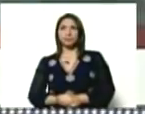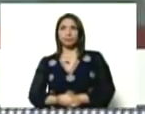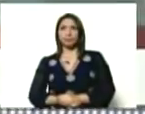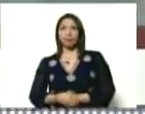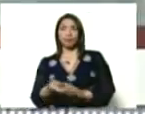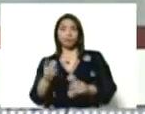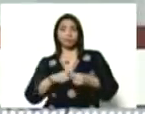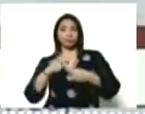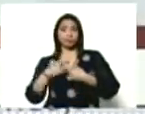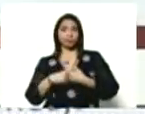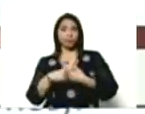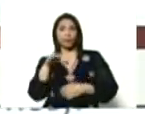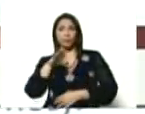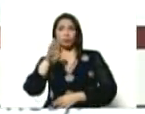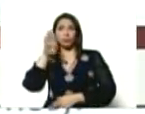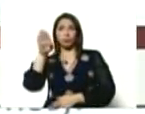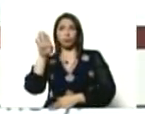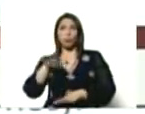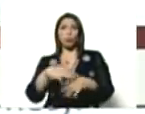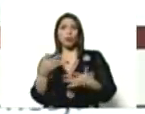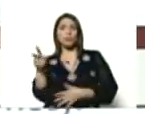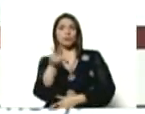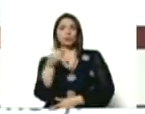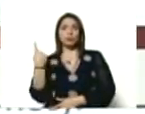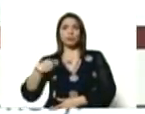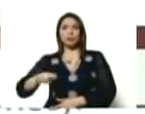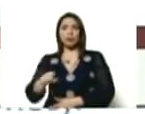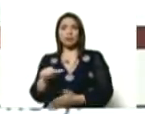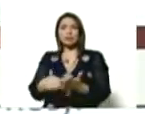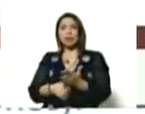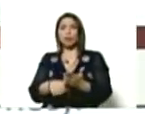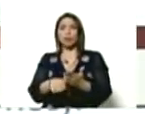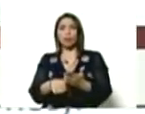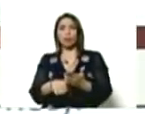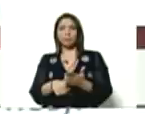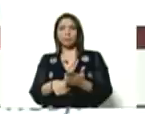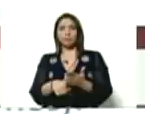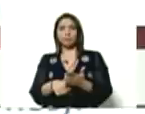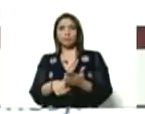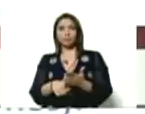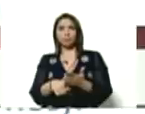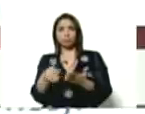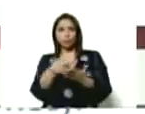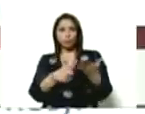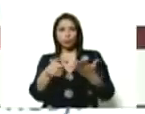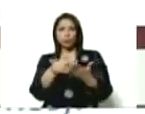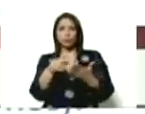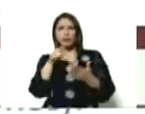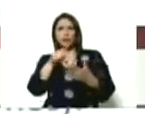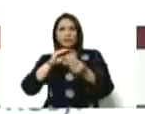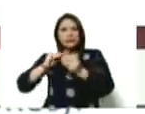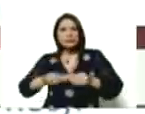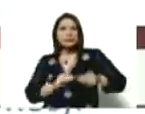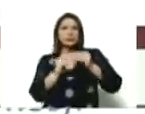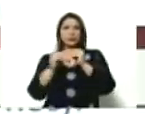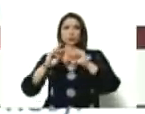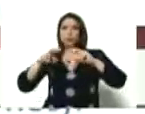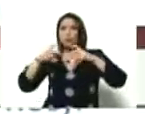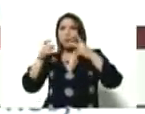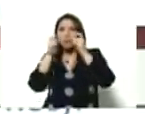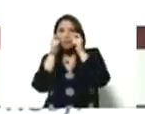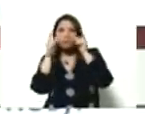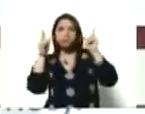cuando Venezuela tenga la cédula electrónica y una arquitectura totalmente moderna y de